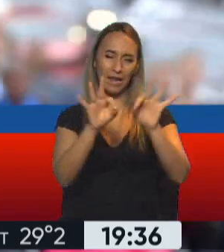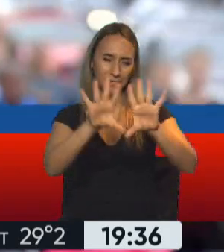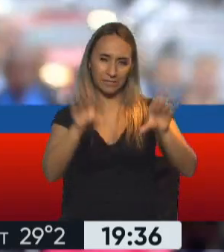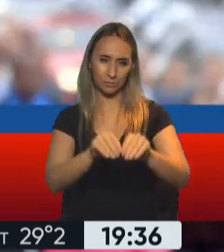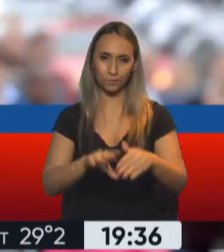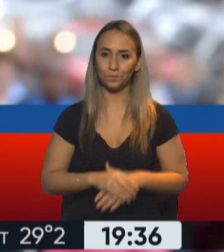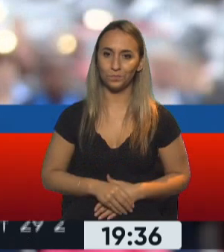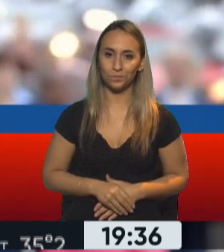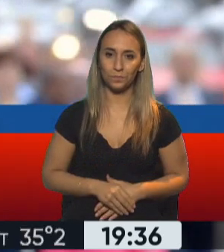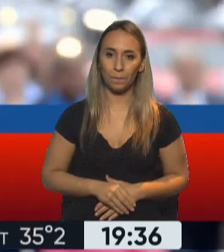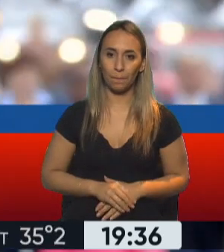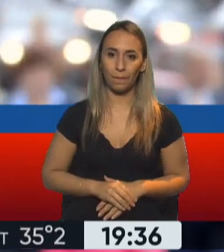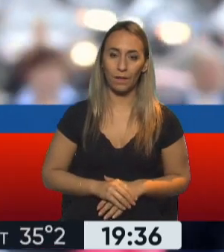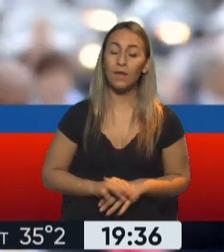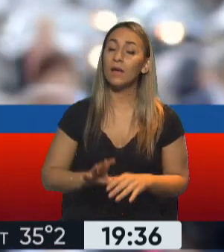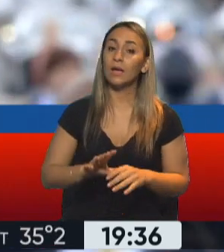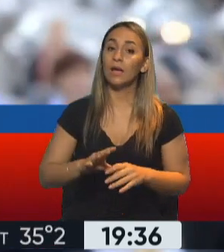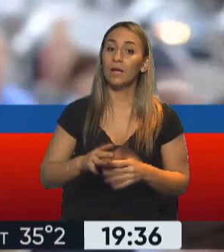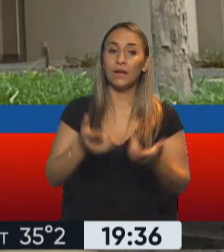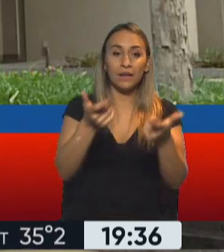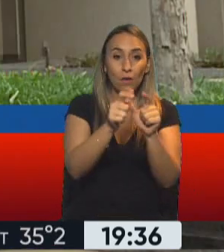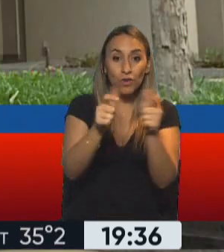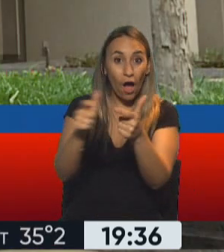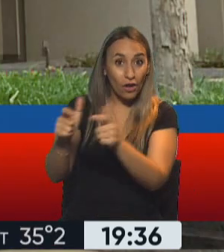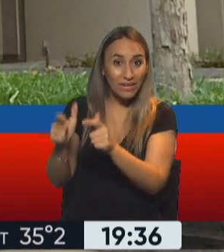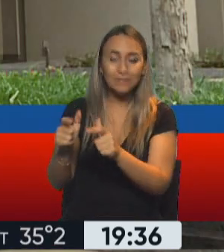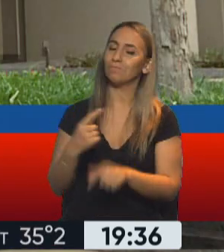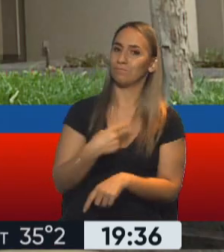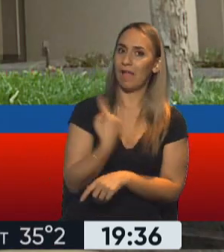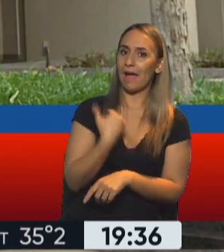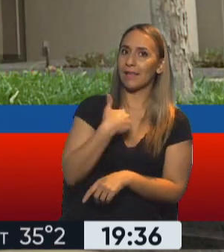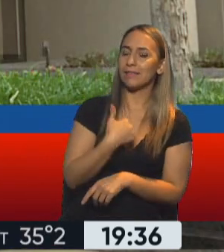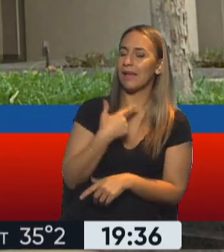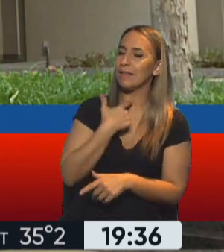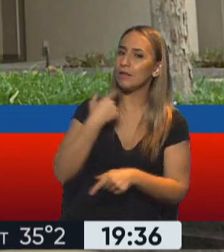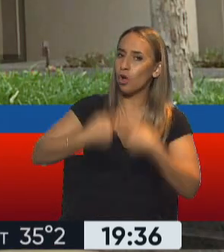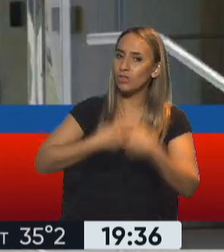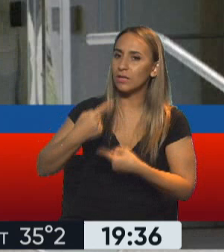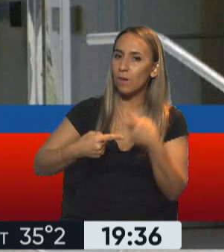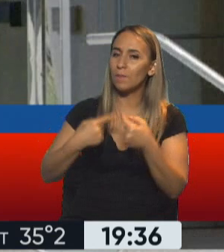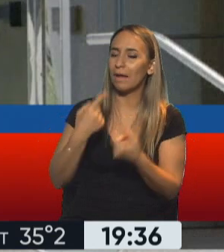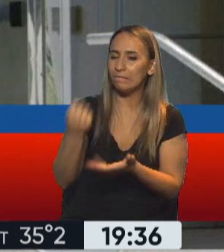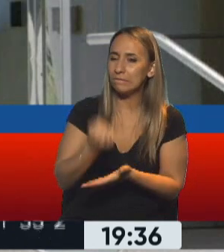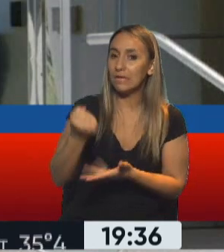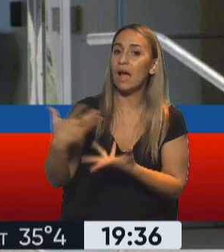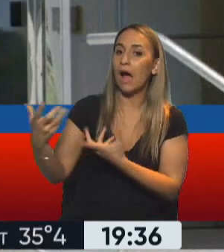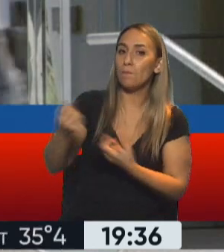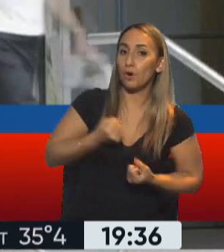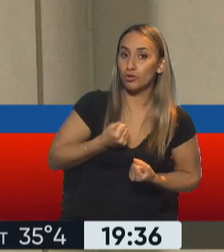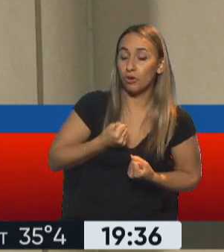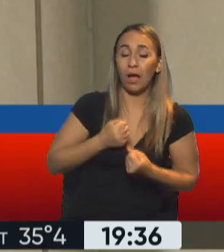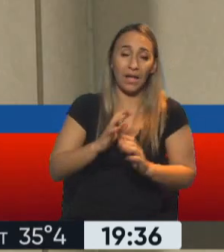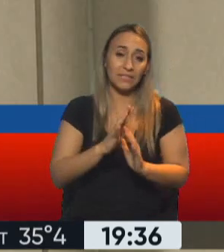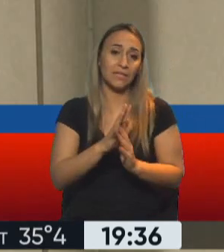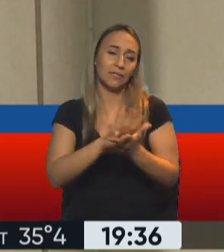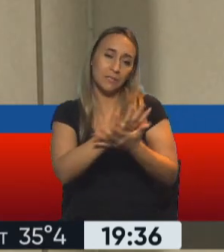En todas esas reuniones Argentina va a seguir buscando el respaldo internacional para llegar al mejor acuerdo